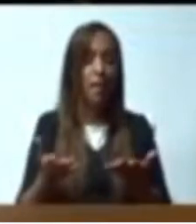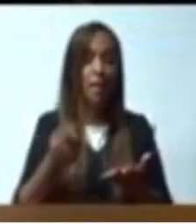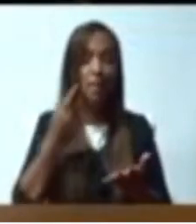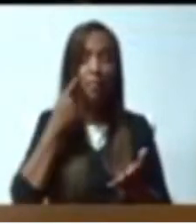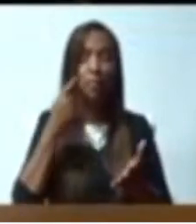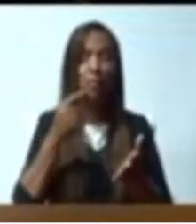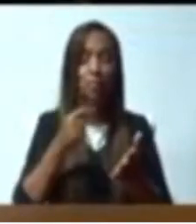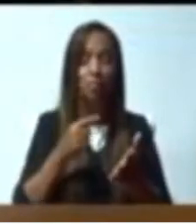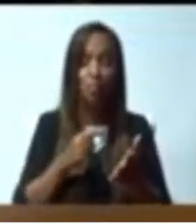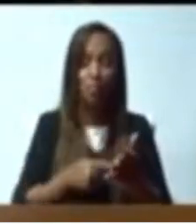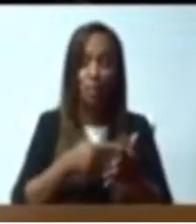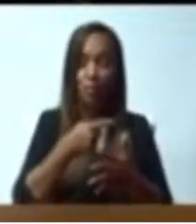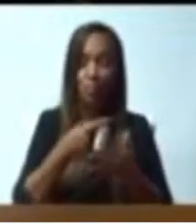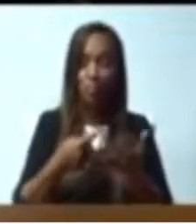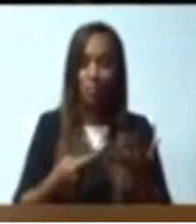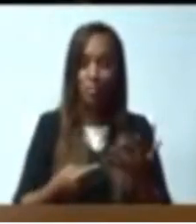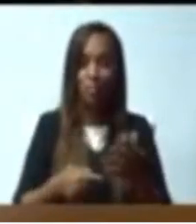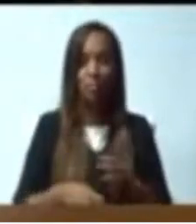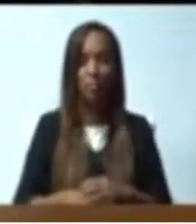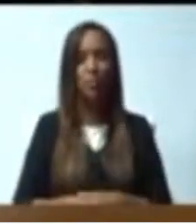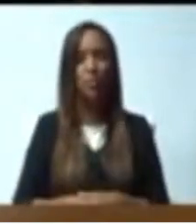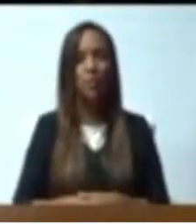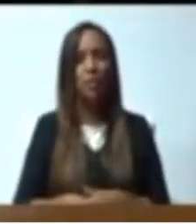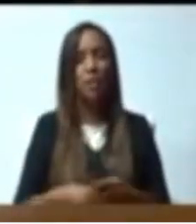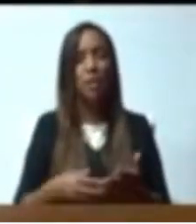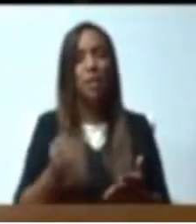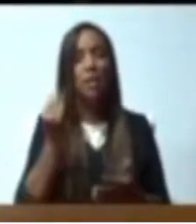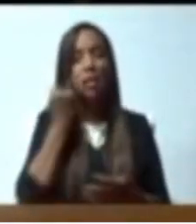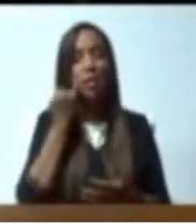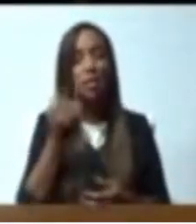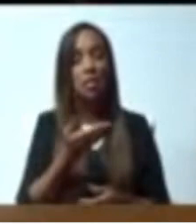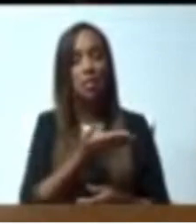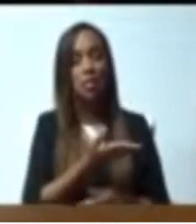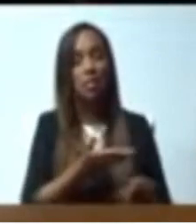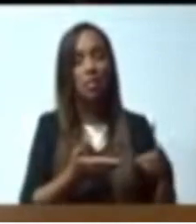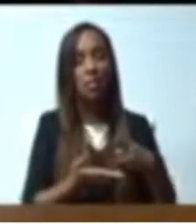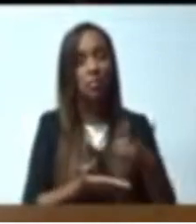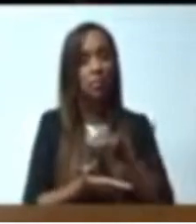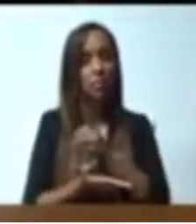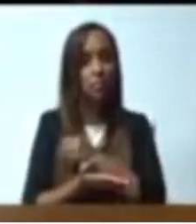este proyecto, nosotros tenemos que apoyarlo.